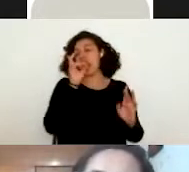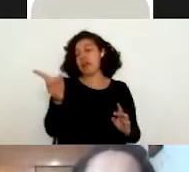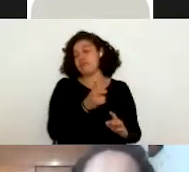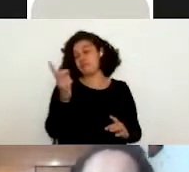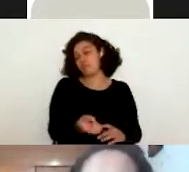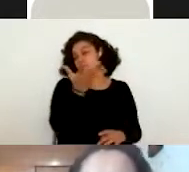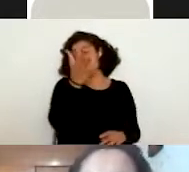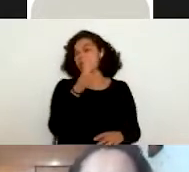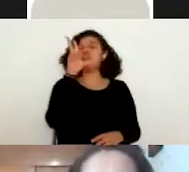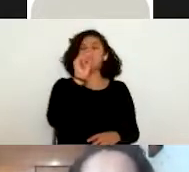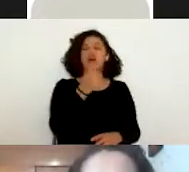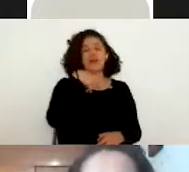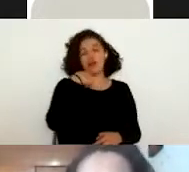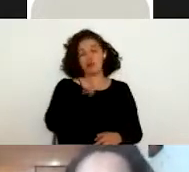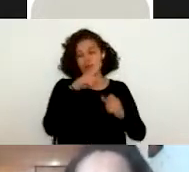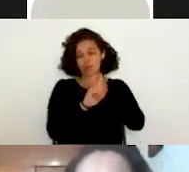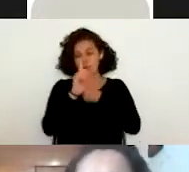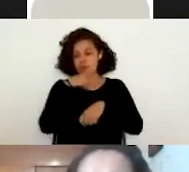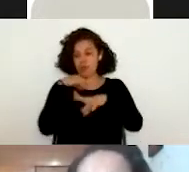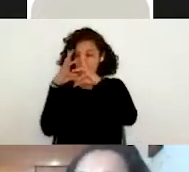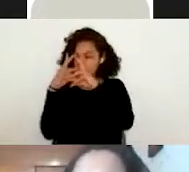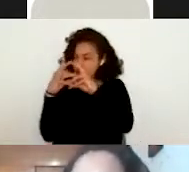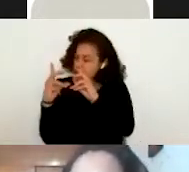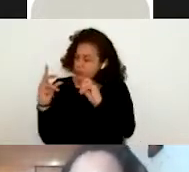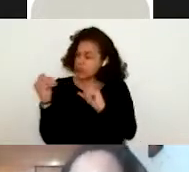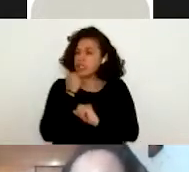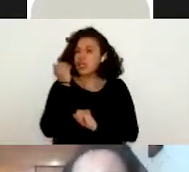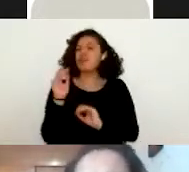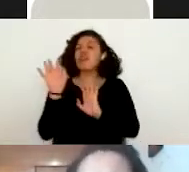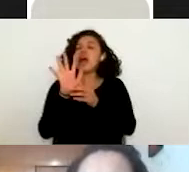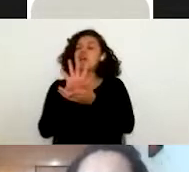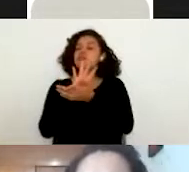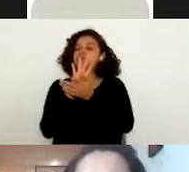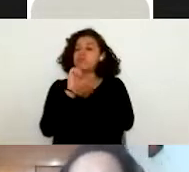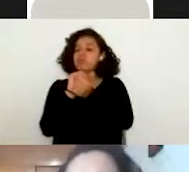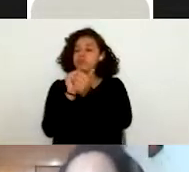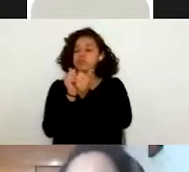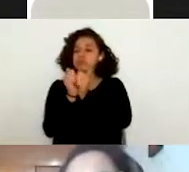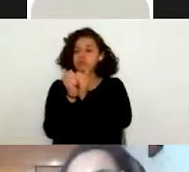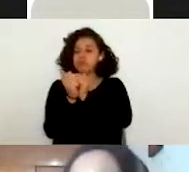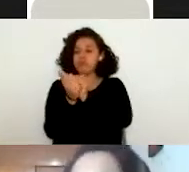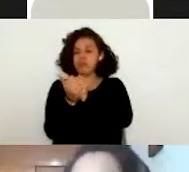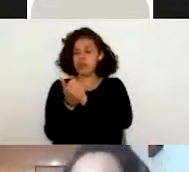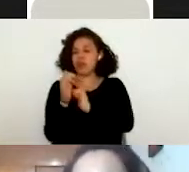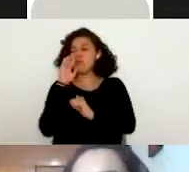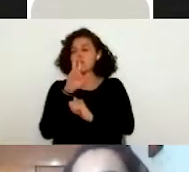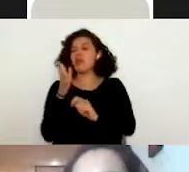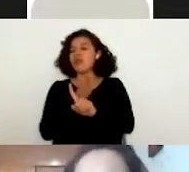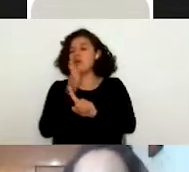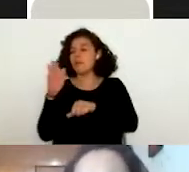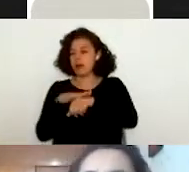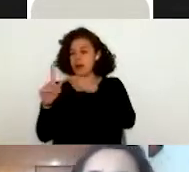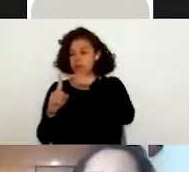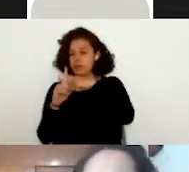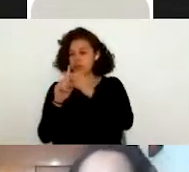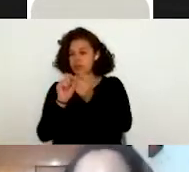esa problemática que yo voy a tener cambie de alguna forma hacia algo, hacia un escenario más positivo o un